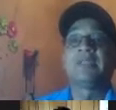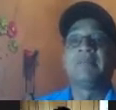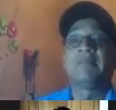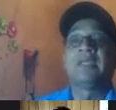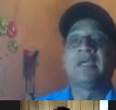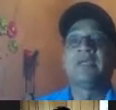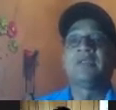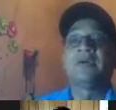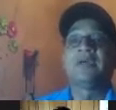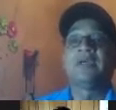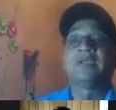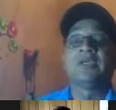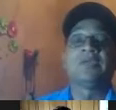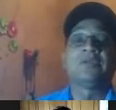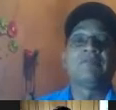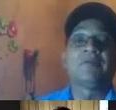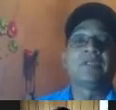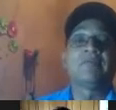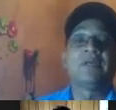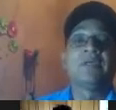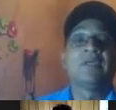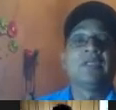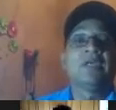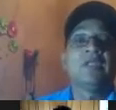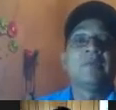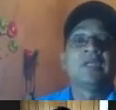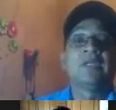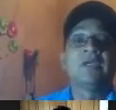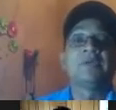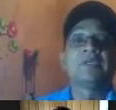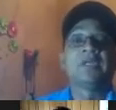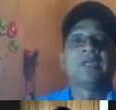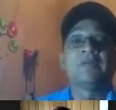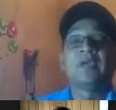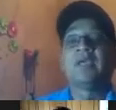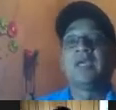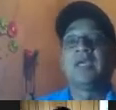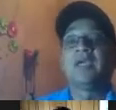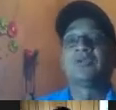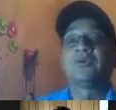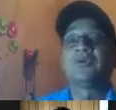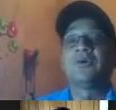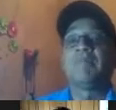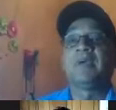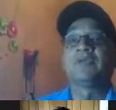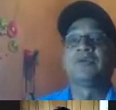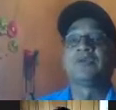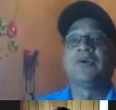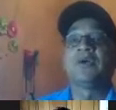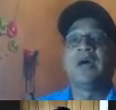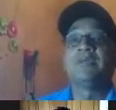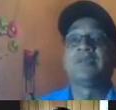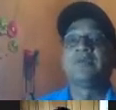español, la matemática y todos estos tipos de temas de materia, pues se ven en otro aspecto, en